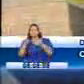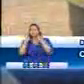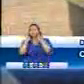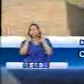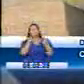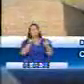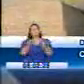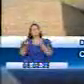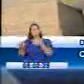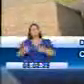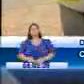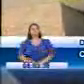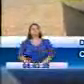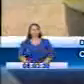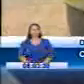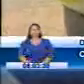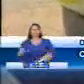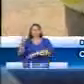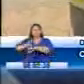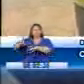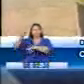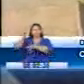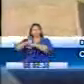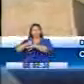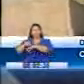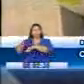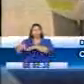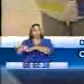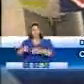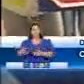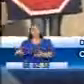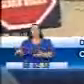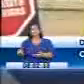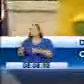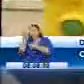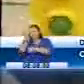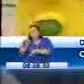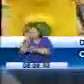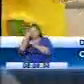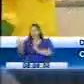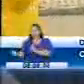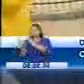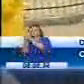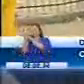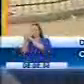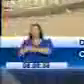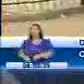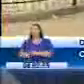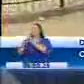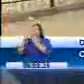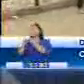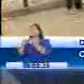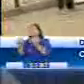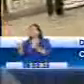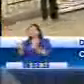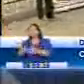tránsito del Ecuador conmigo aquí está el director ejecutivo de la CP Michel dumet cómo está Buenos días director me llama la atención que esta campaña